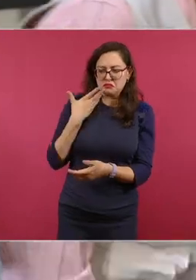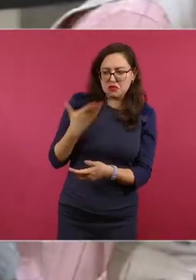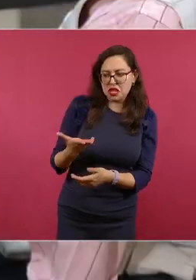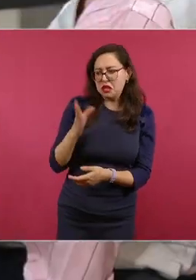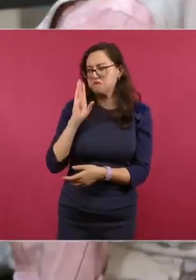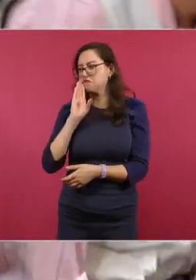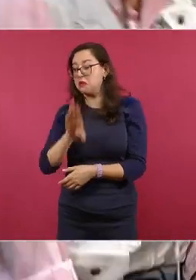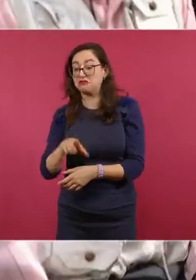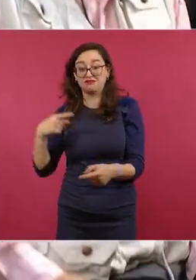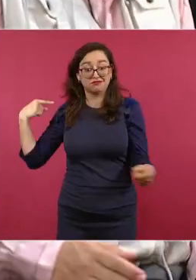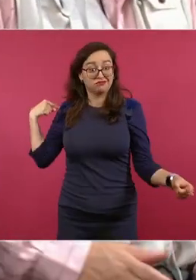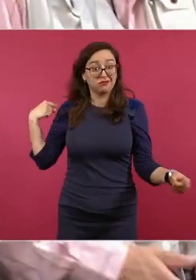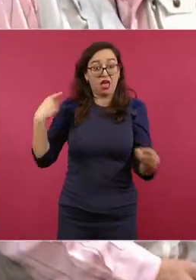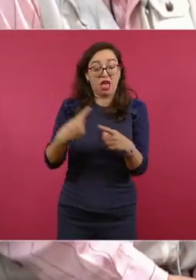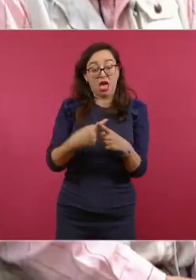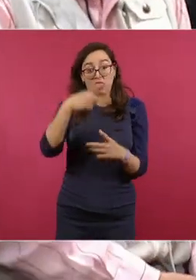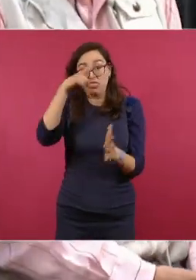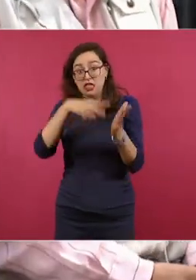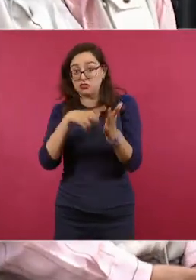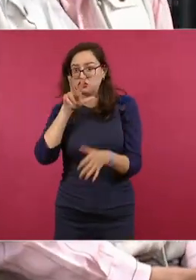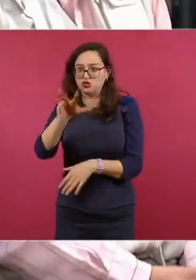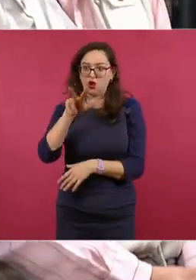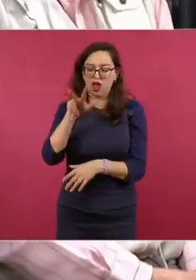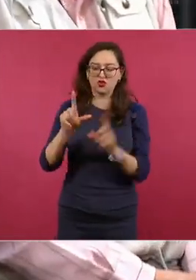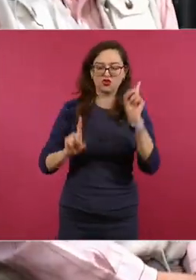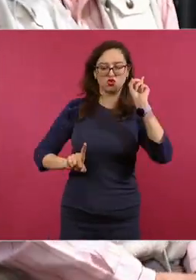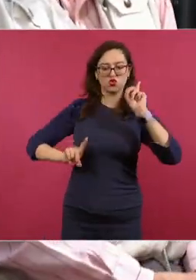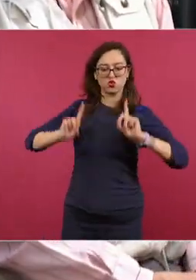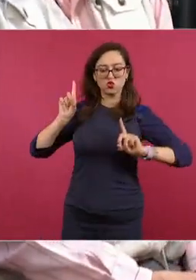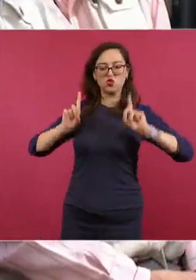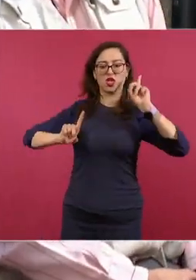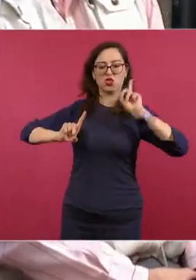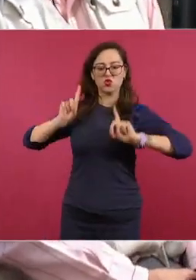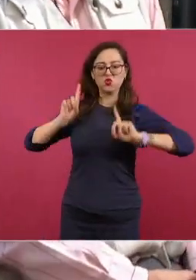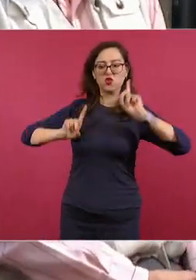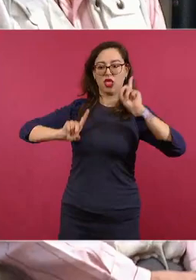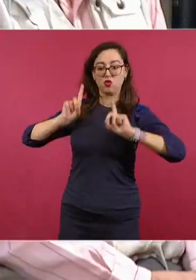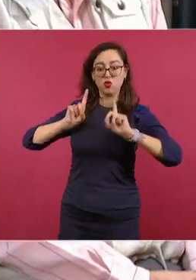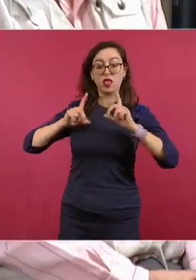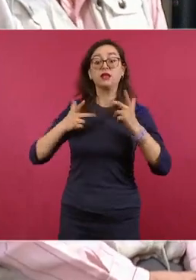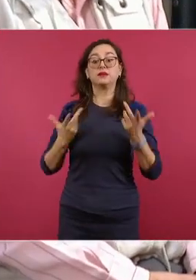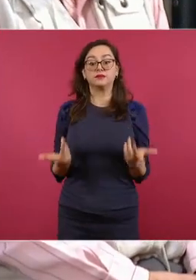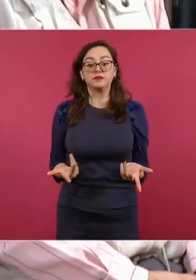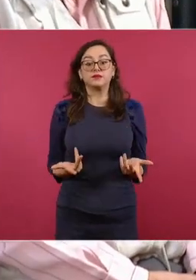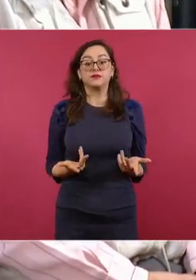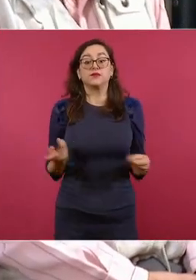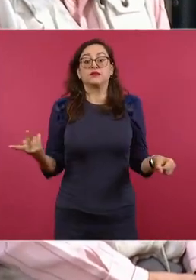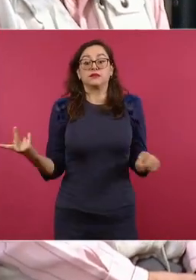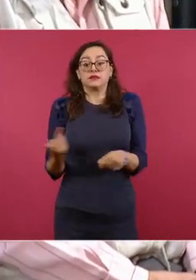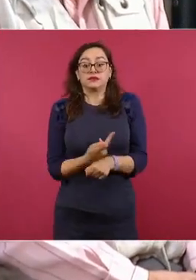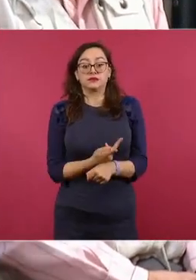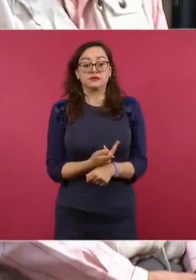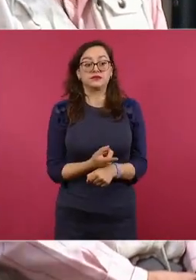en 2006, y se especuló sobre la posibilidad, se convirtió en leyenda en Oaxaca, la posibilidad de que Ulises